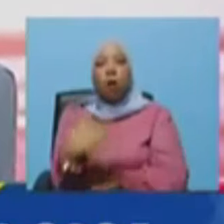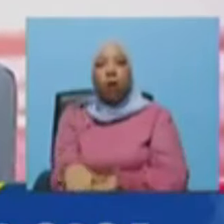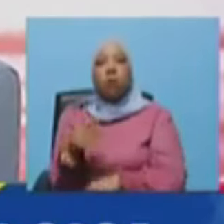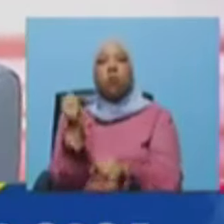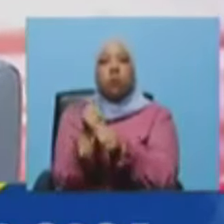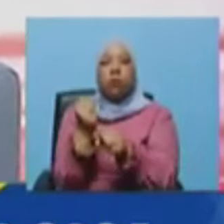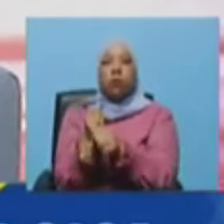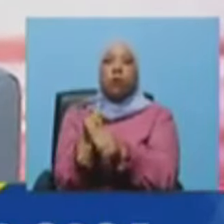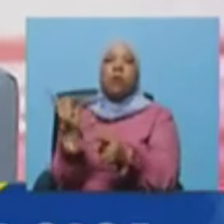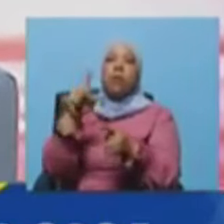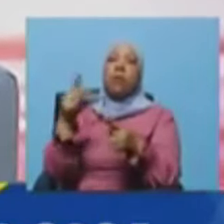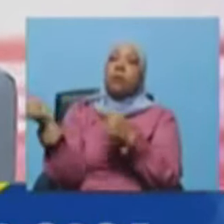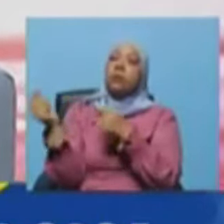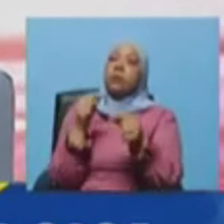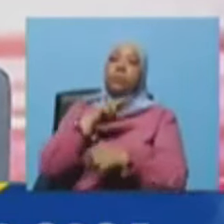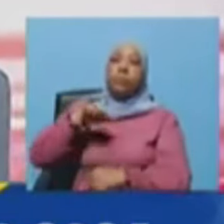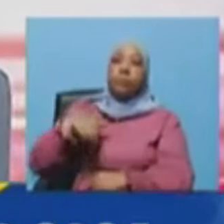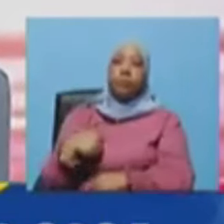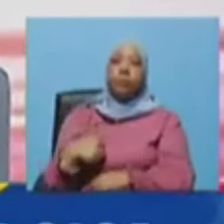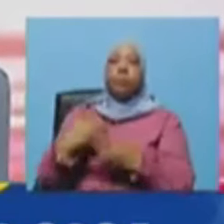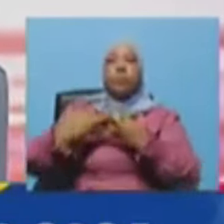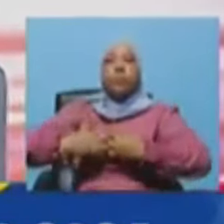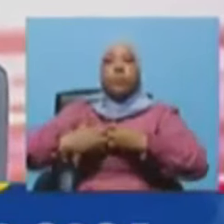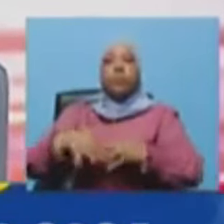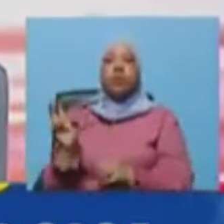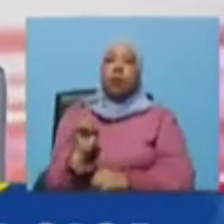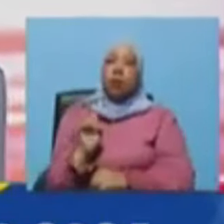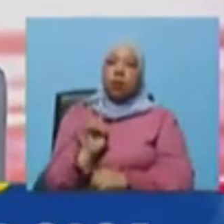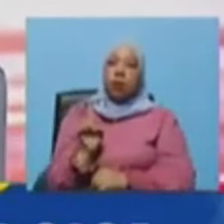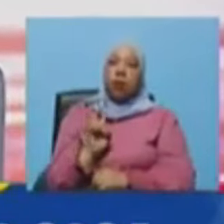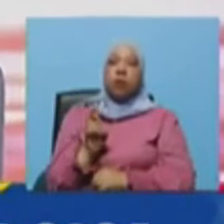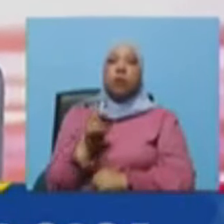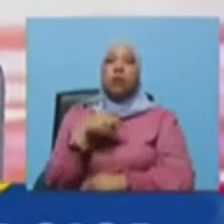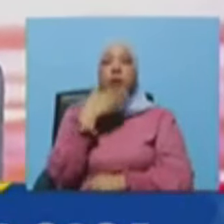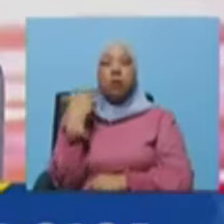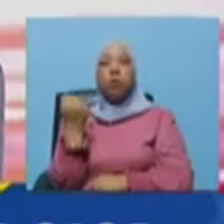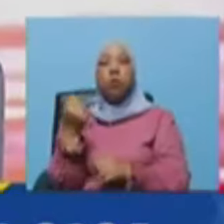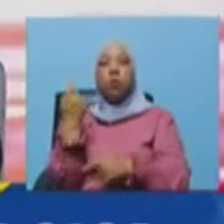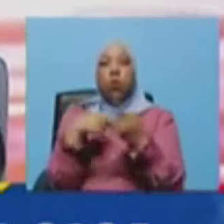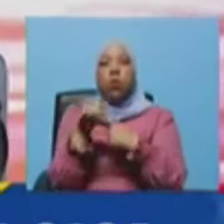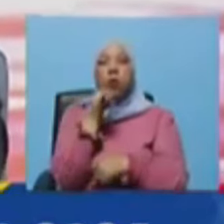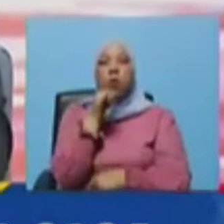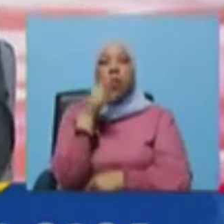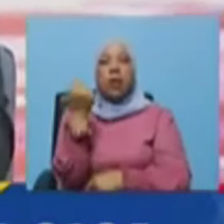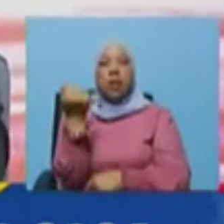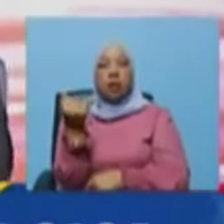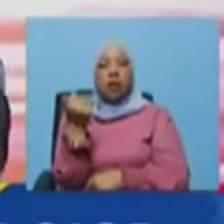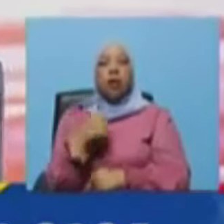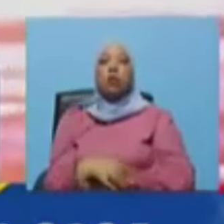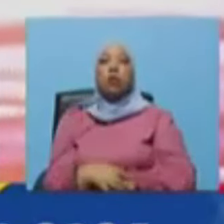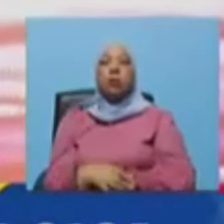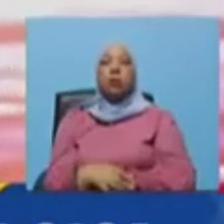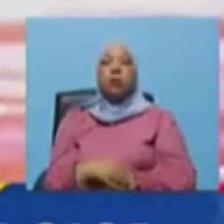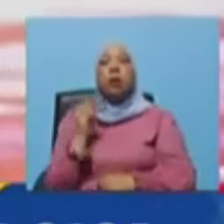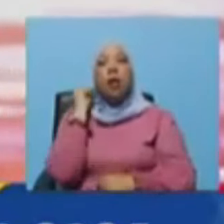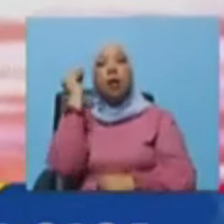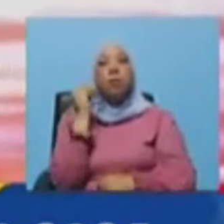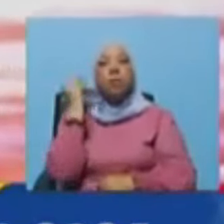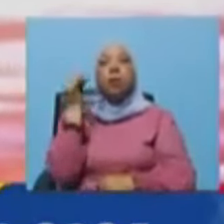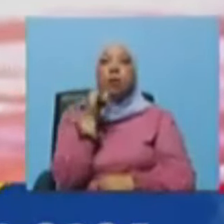a hablar con los empresarios venezolanos, a tener rueda de negocios. Y pensamos